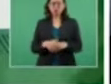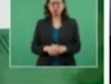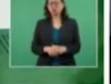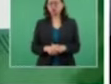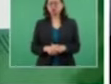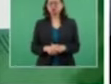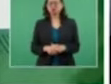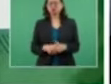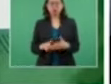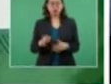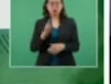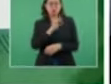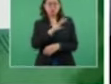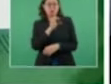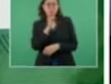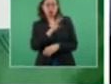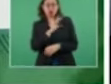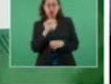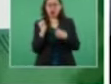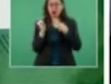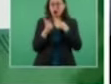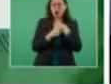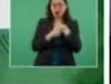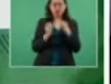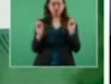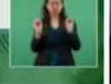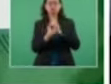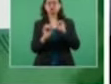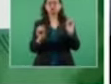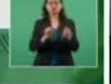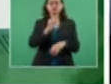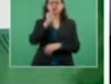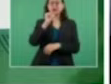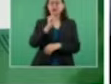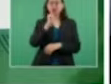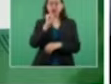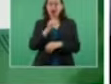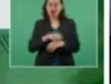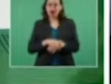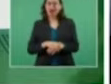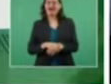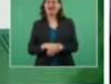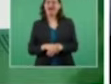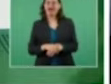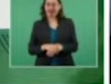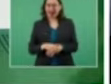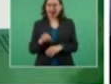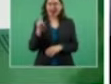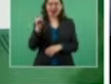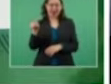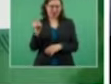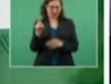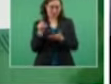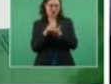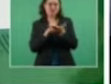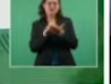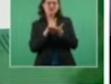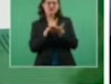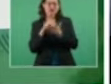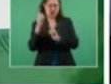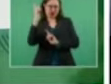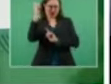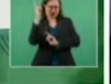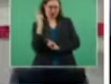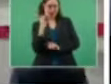de la discusión política. Y esto va a actuar entonces como un circo romano para desviar la atención de los ciudadanos sobre los grandes